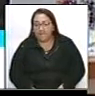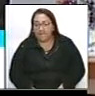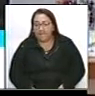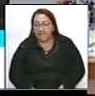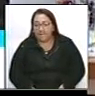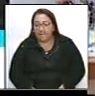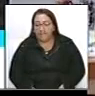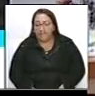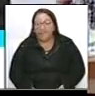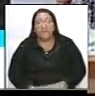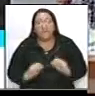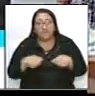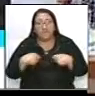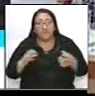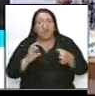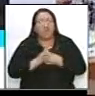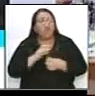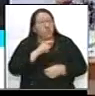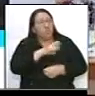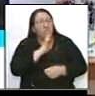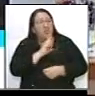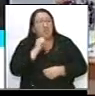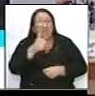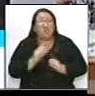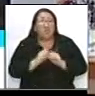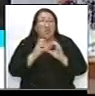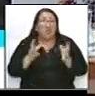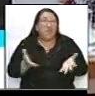presidenta. ¿Por qué? Porque efectivamente mañana es un día